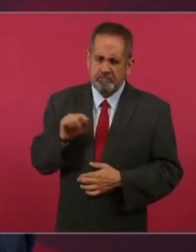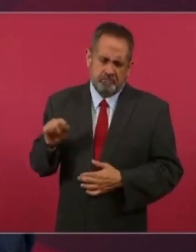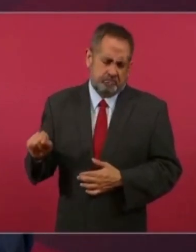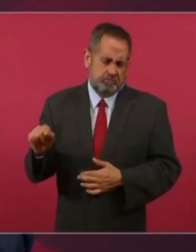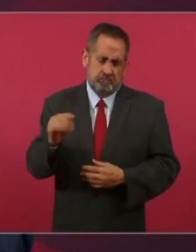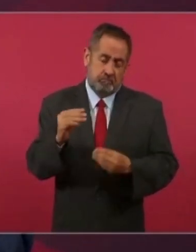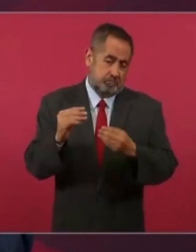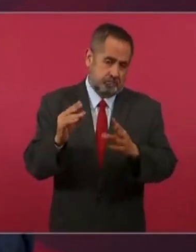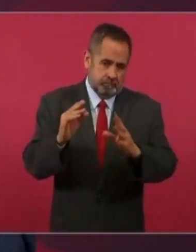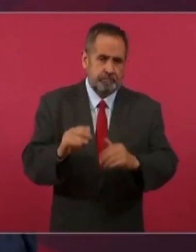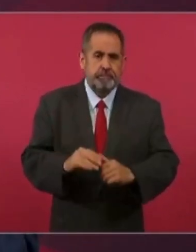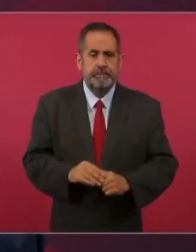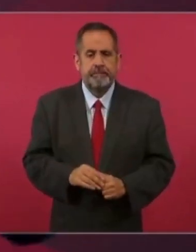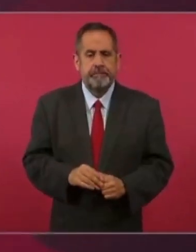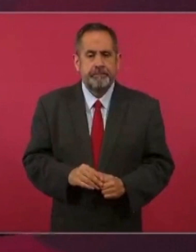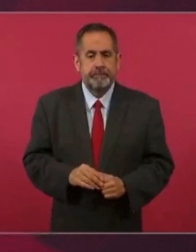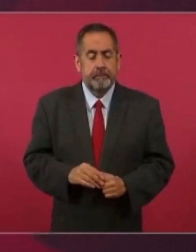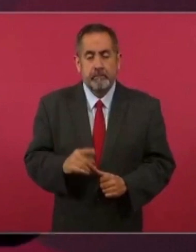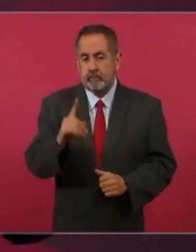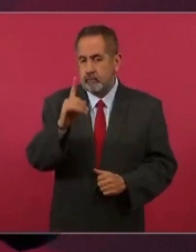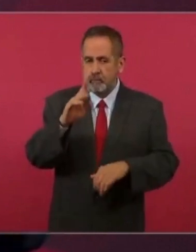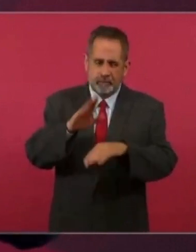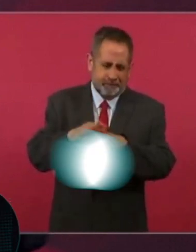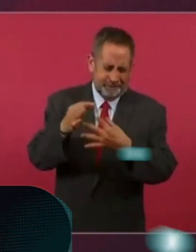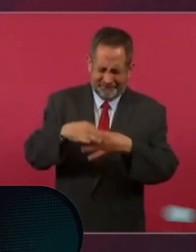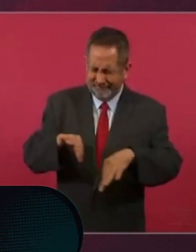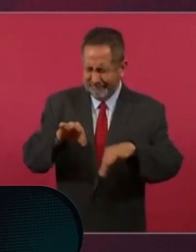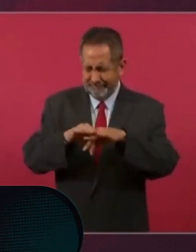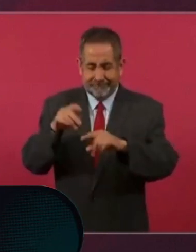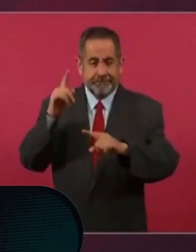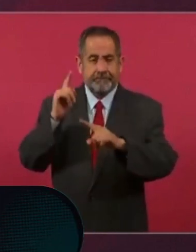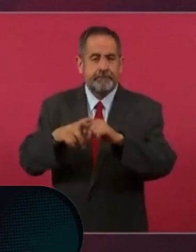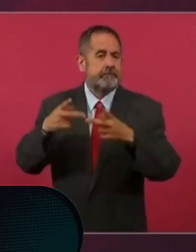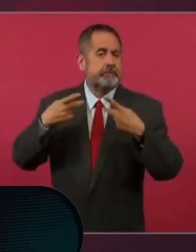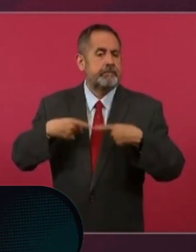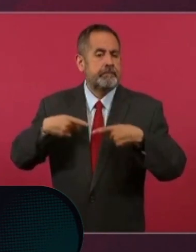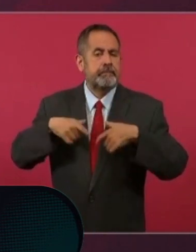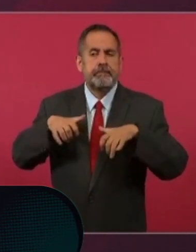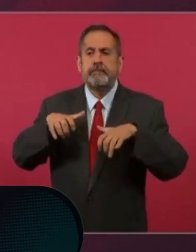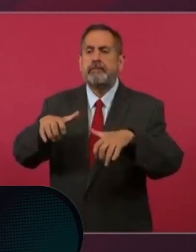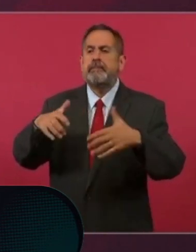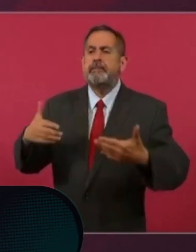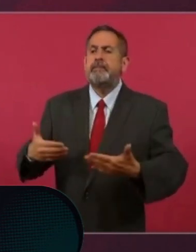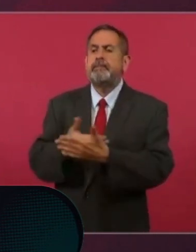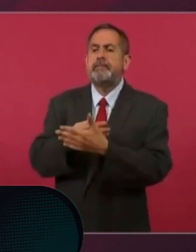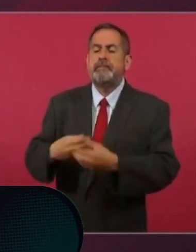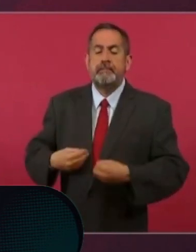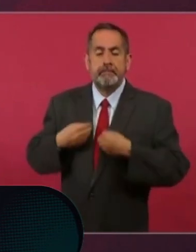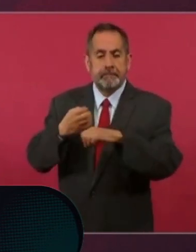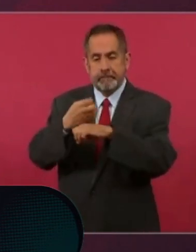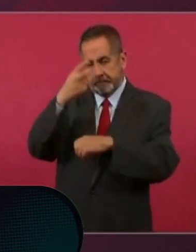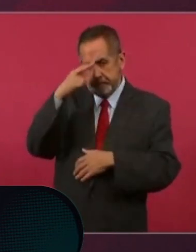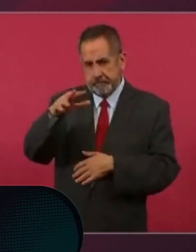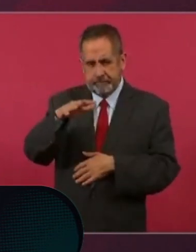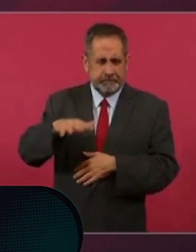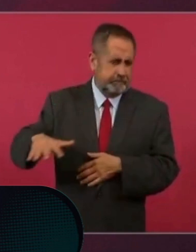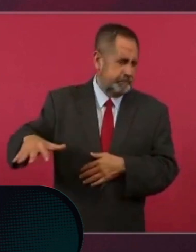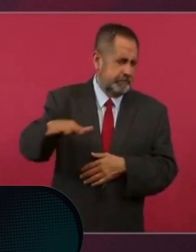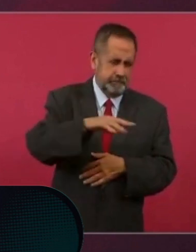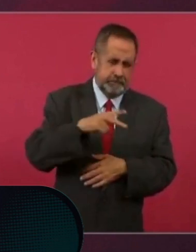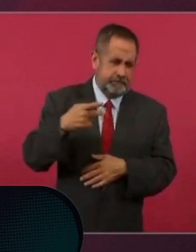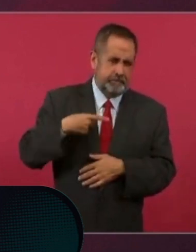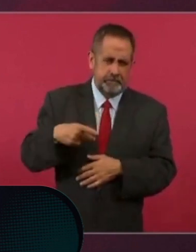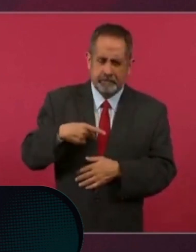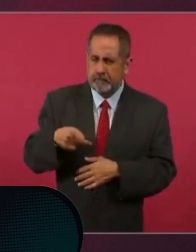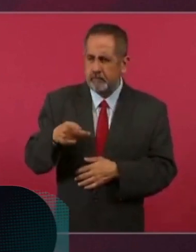Lo más importante es su gente. Es un pueblo